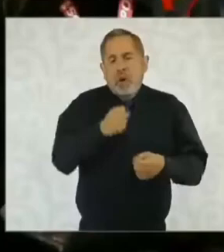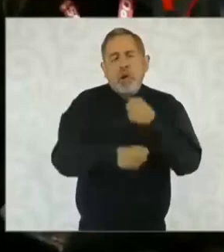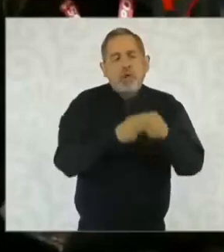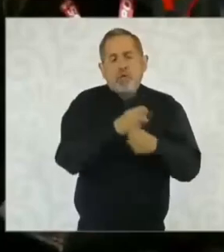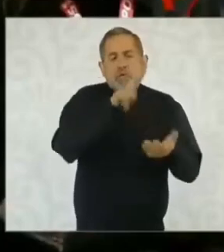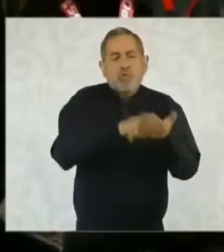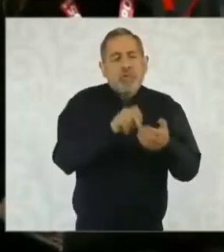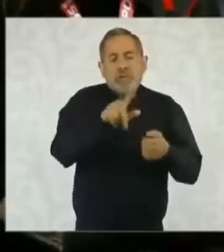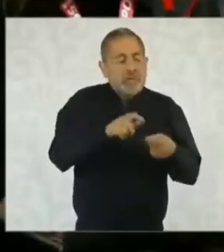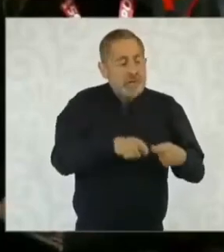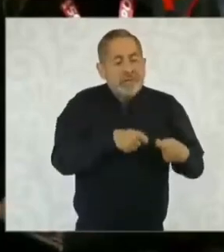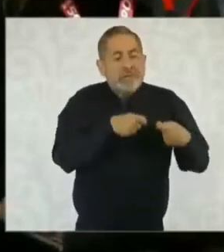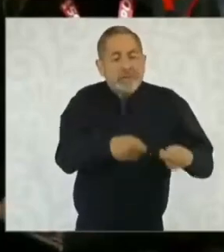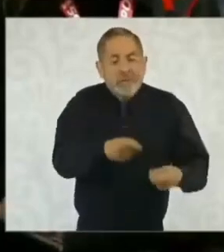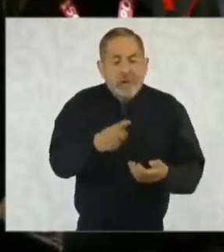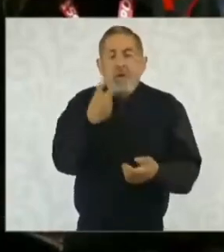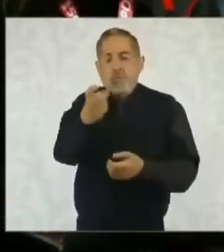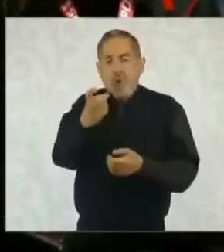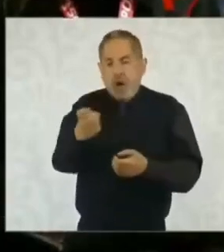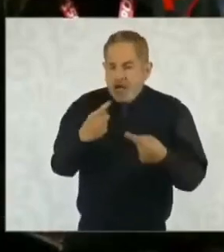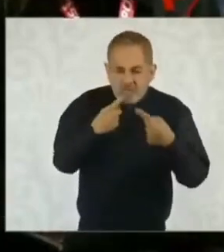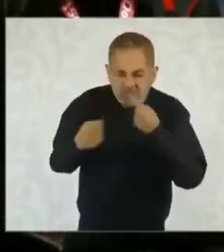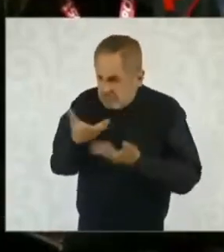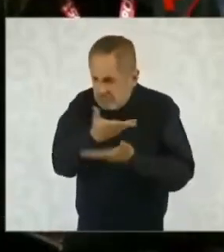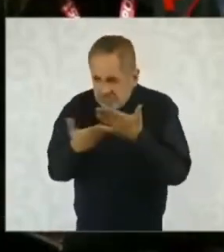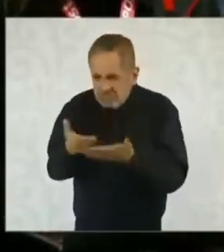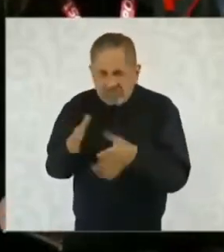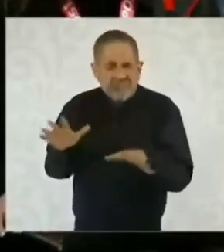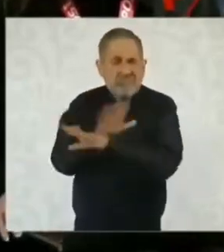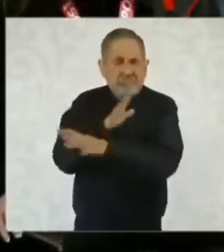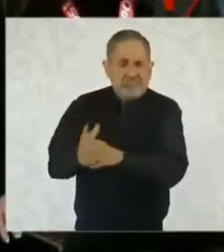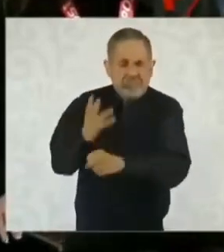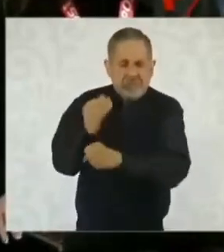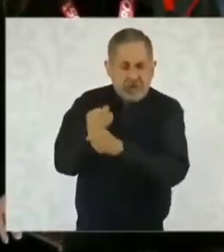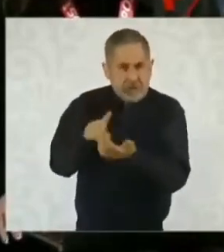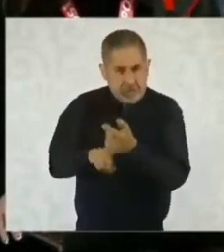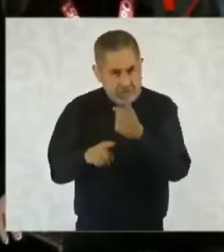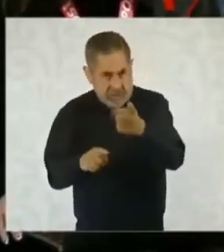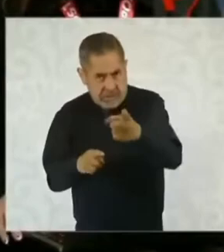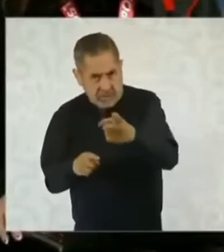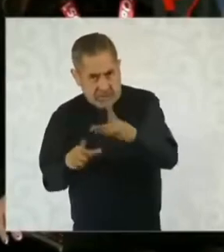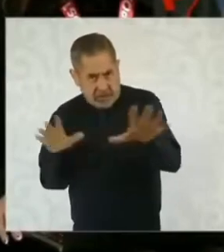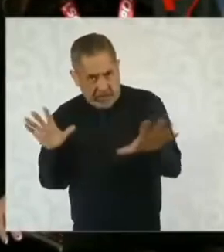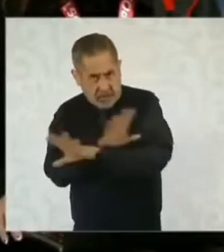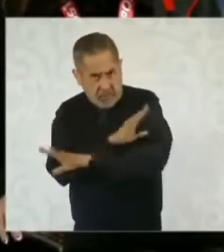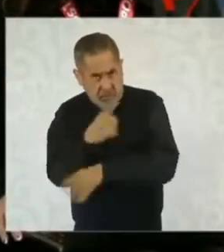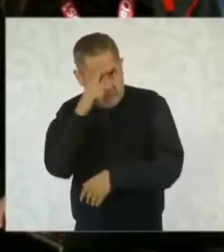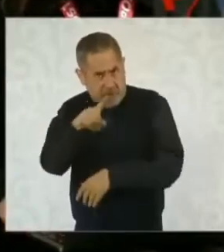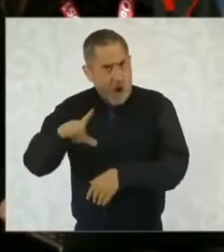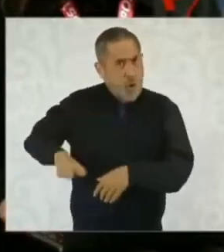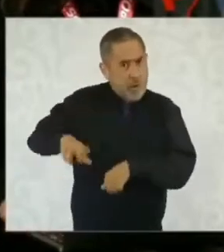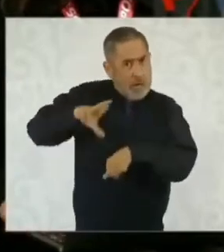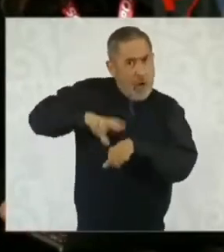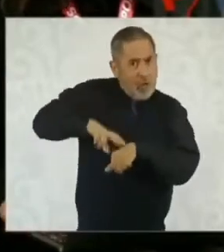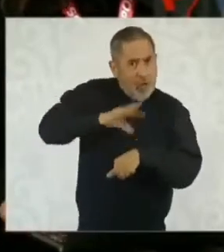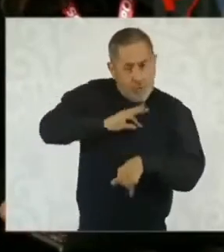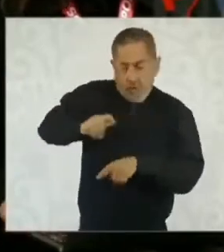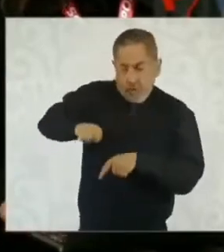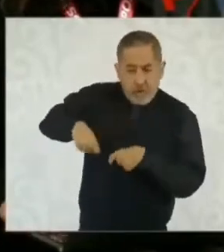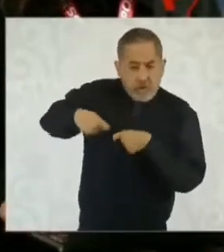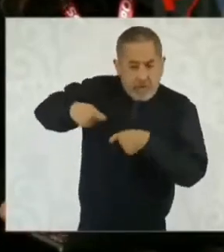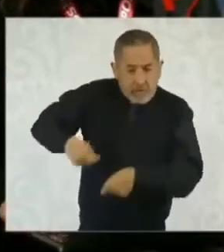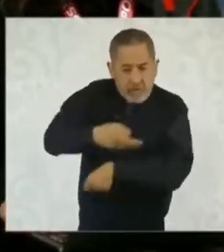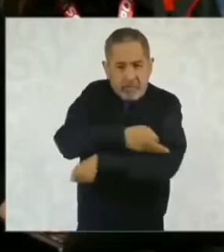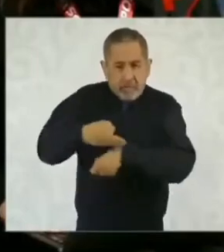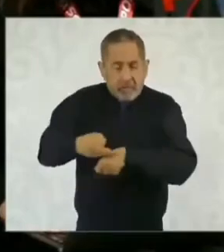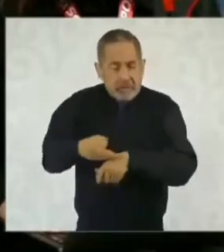Presidenta, cambiaron su propuesta de reforma para que un gobernador deje a su esposa en el cargo, Presidenta.